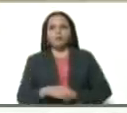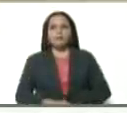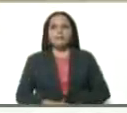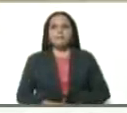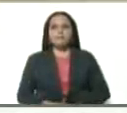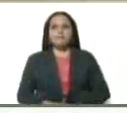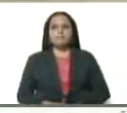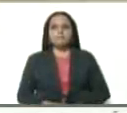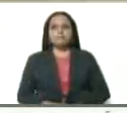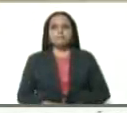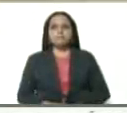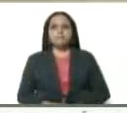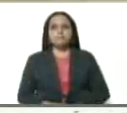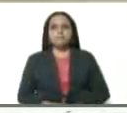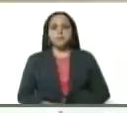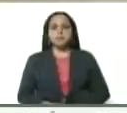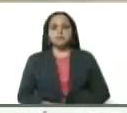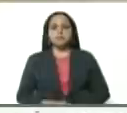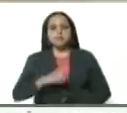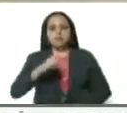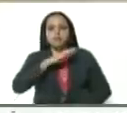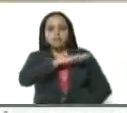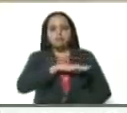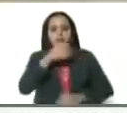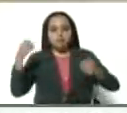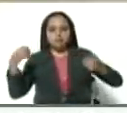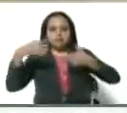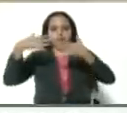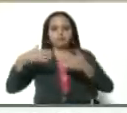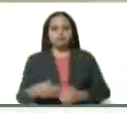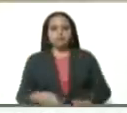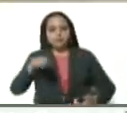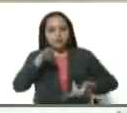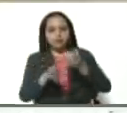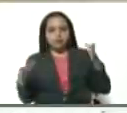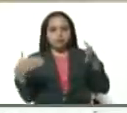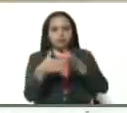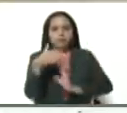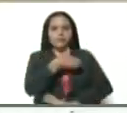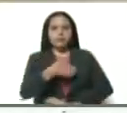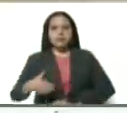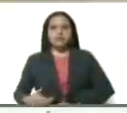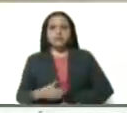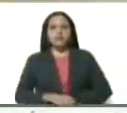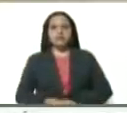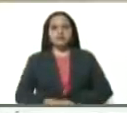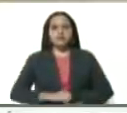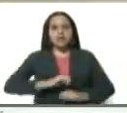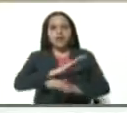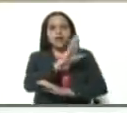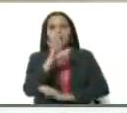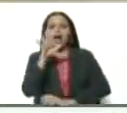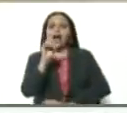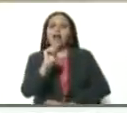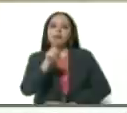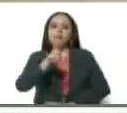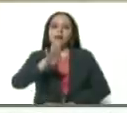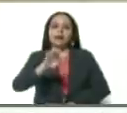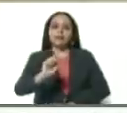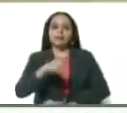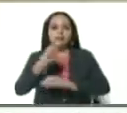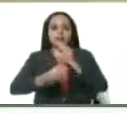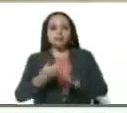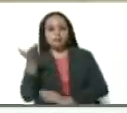verdaderamente. Esta misión Milagro, en la última reunión presidencial del ALBA, que hicimos hace